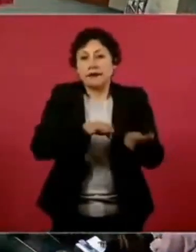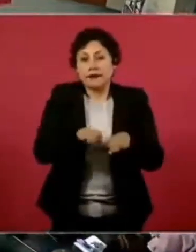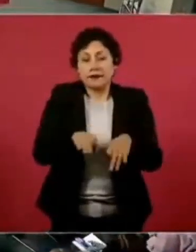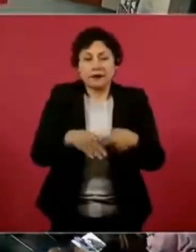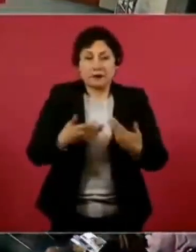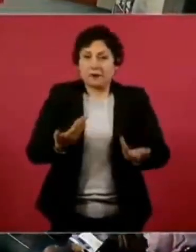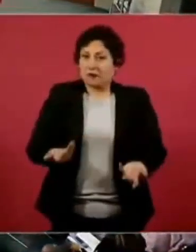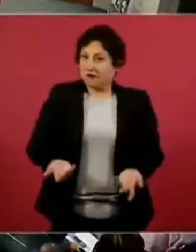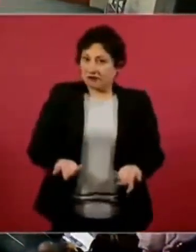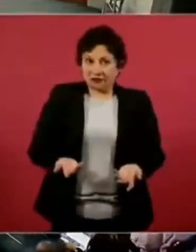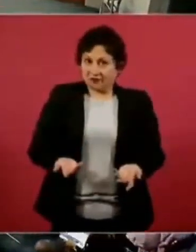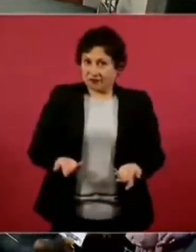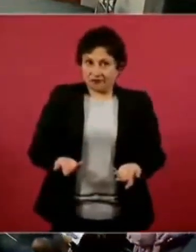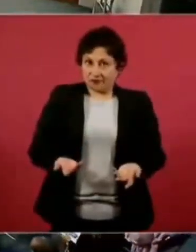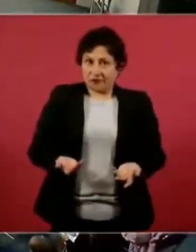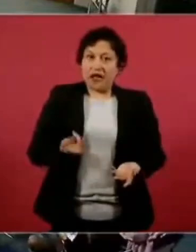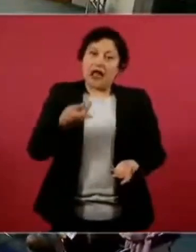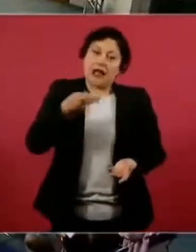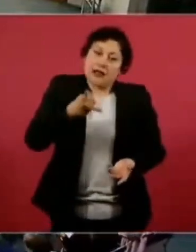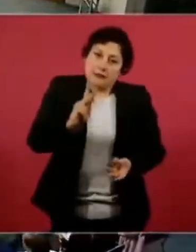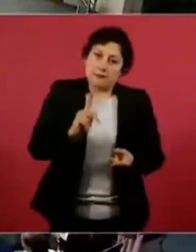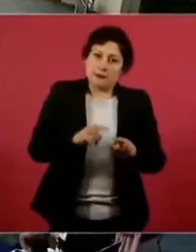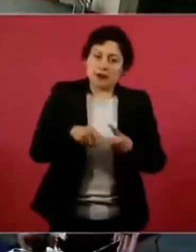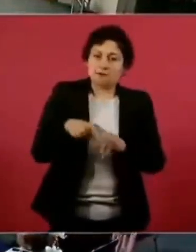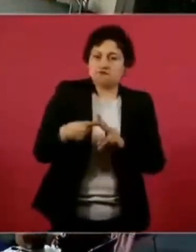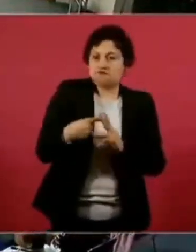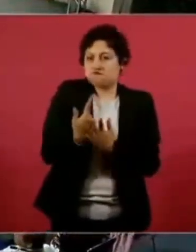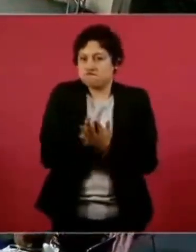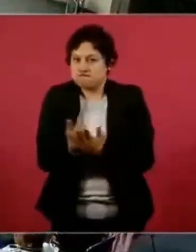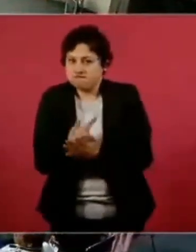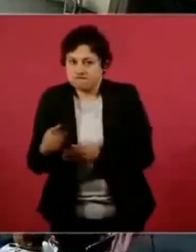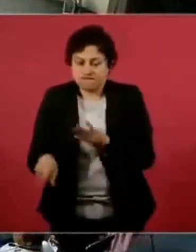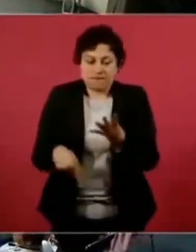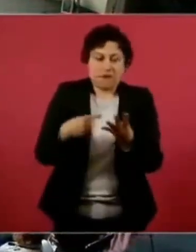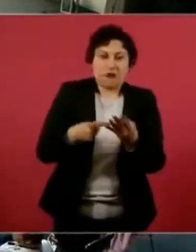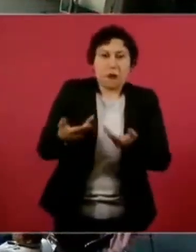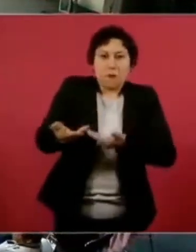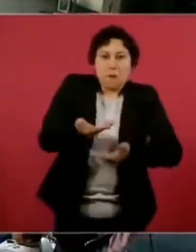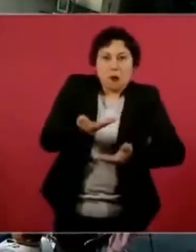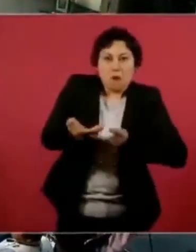lo fiscal, lo mercantil,